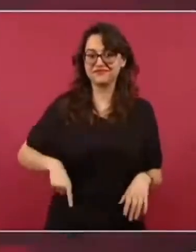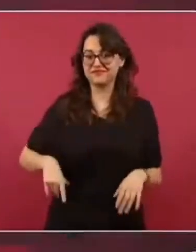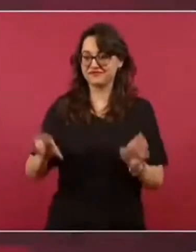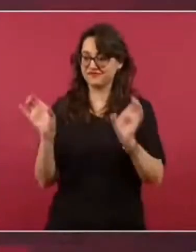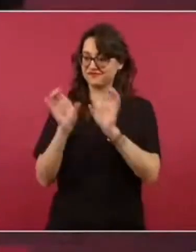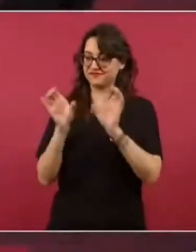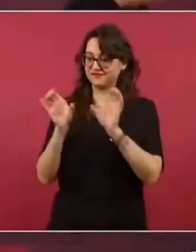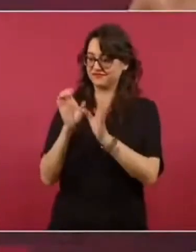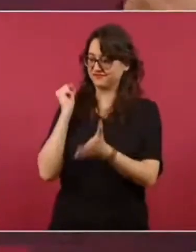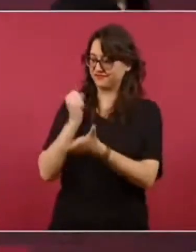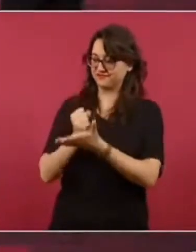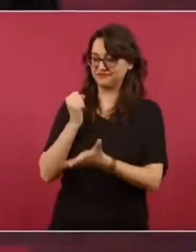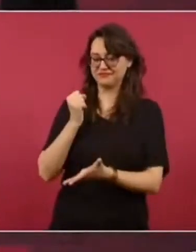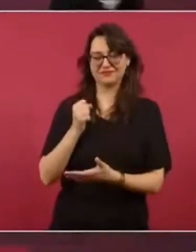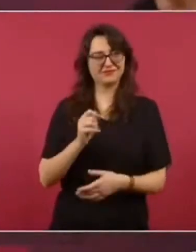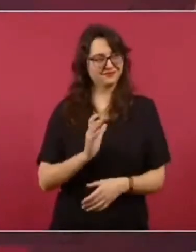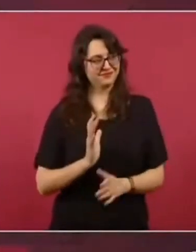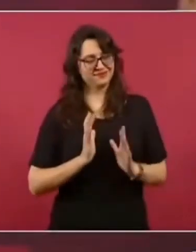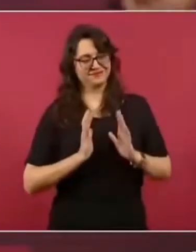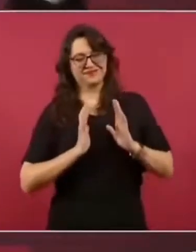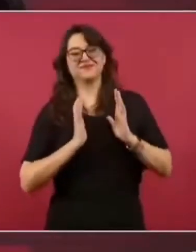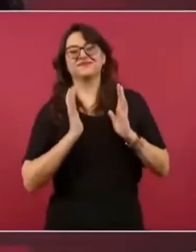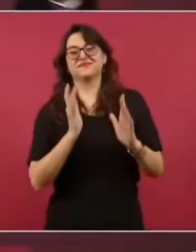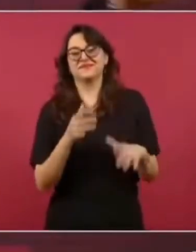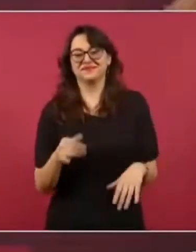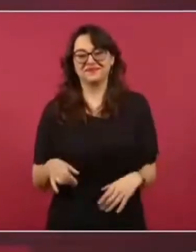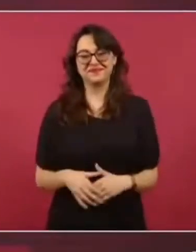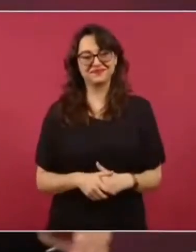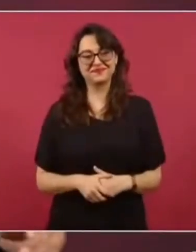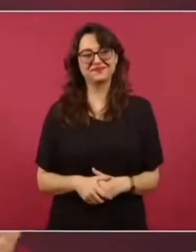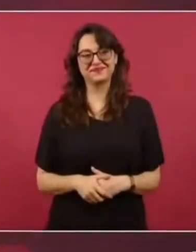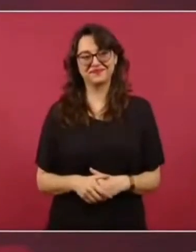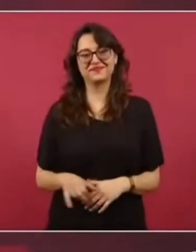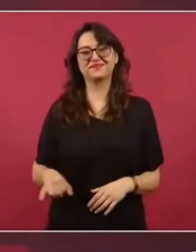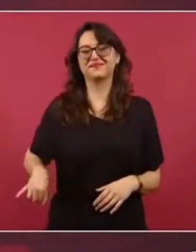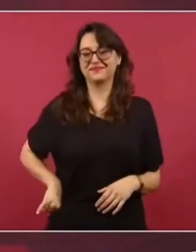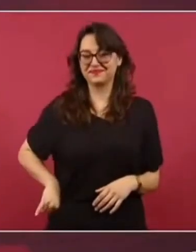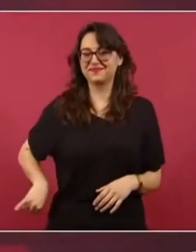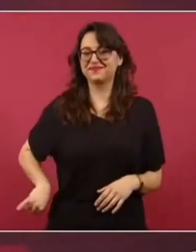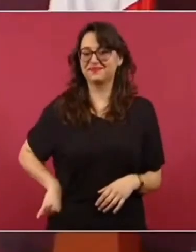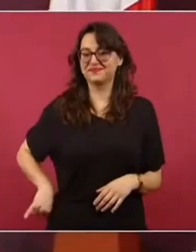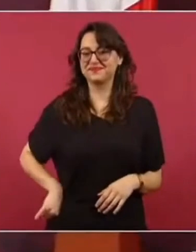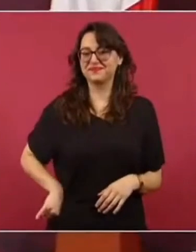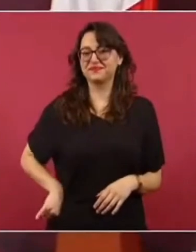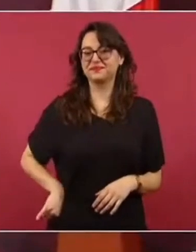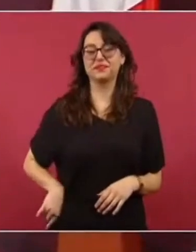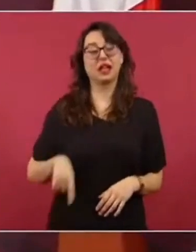No así, no de todo el gobierno de Estados Unidos, porque hay que diferenciar.